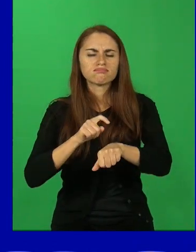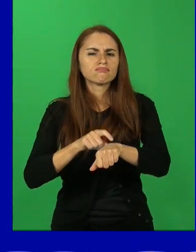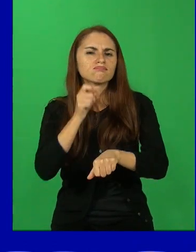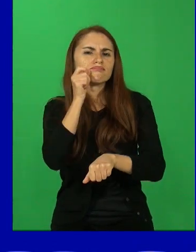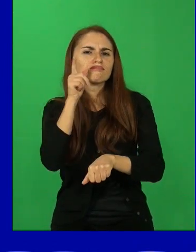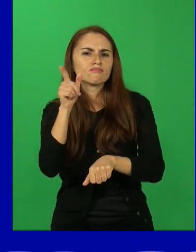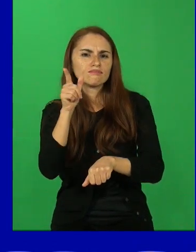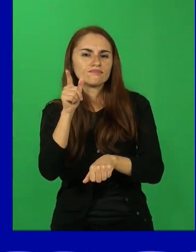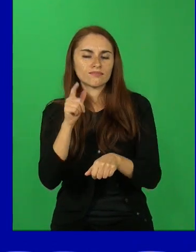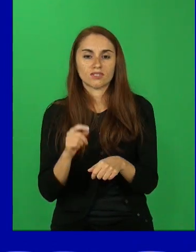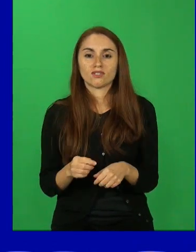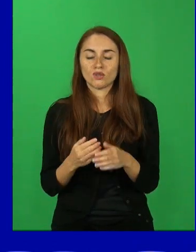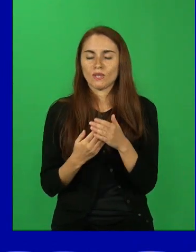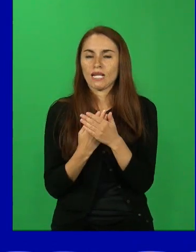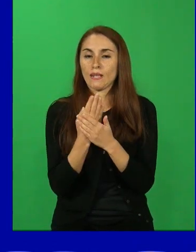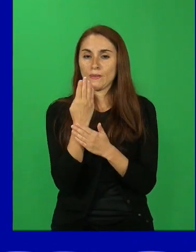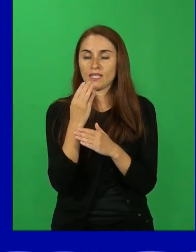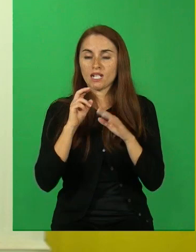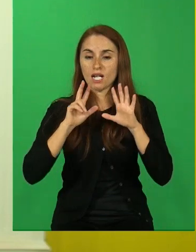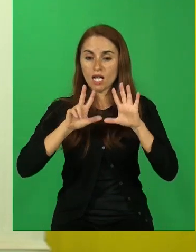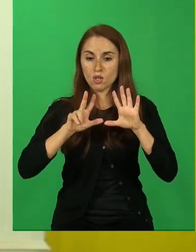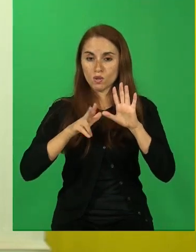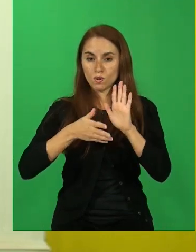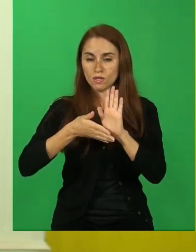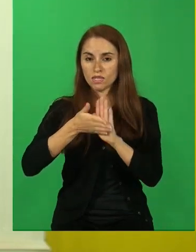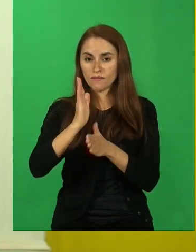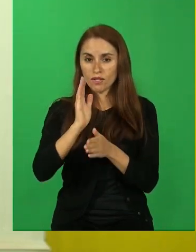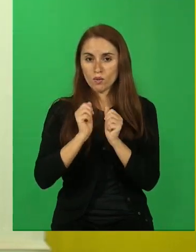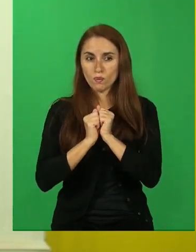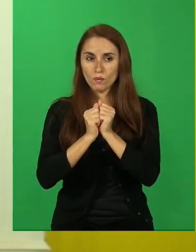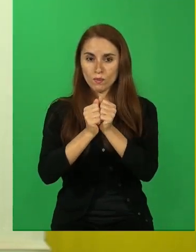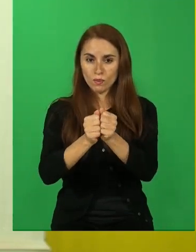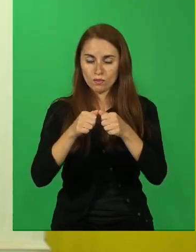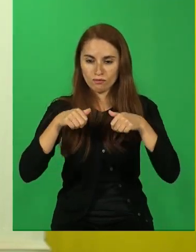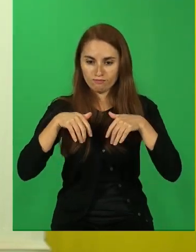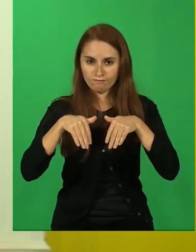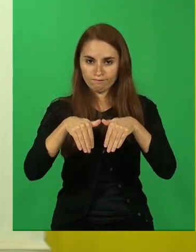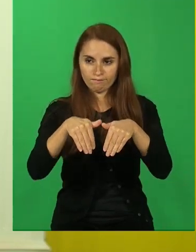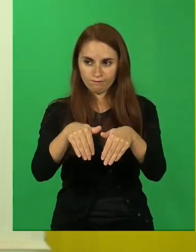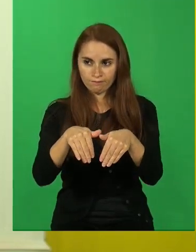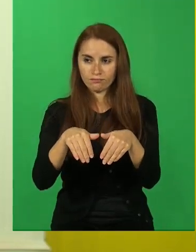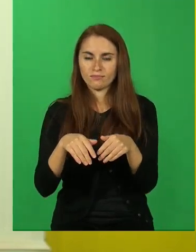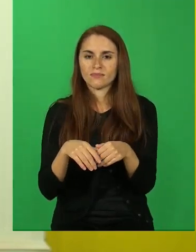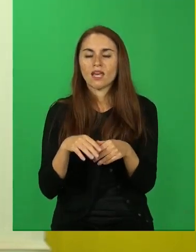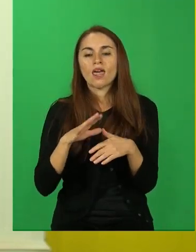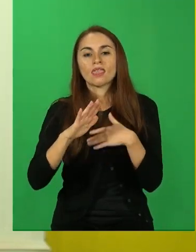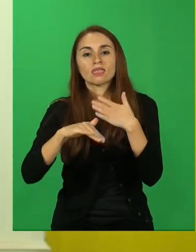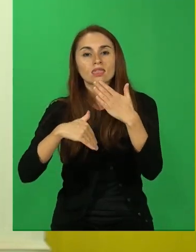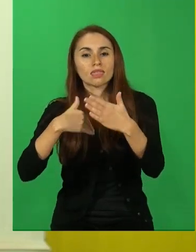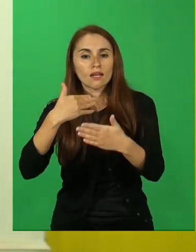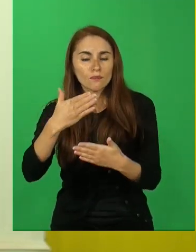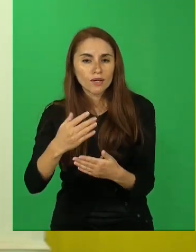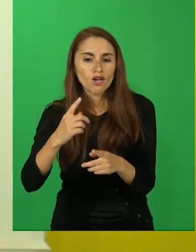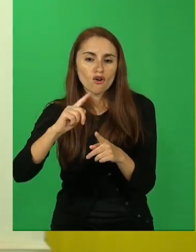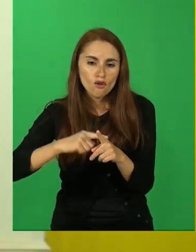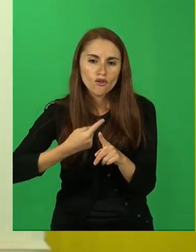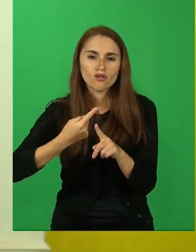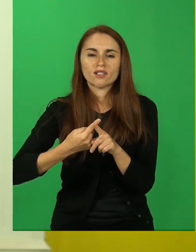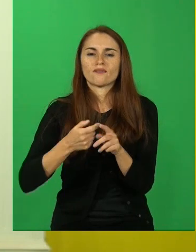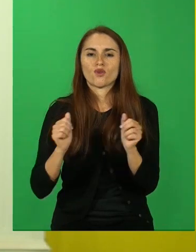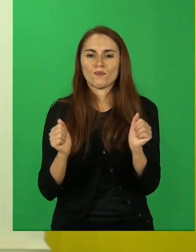de la mañana parten los 3 del terminal y me están preguntando cuándo nuevamente salen los 3 del terminal